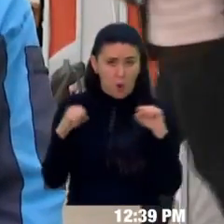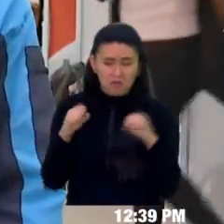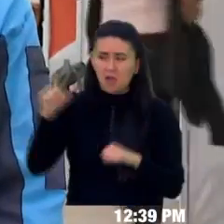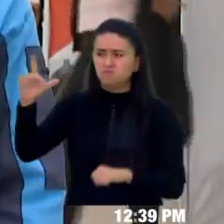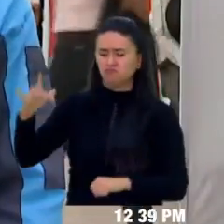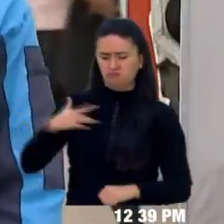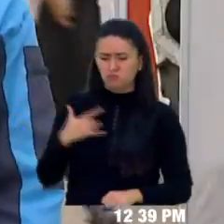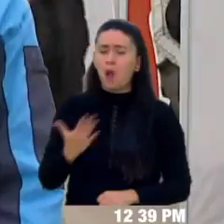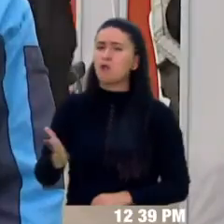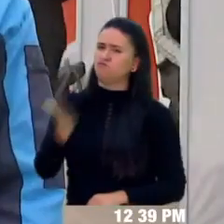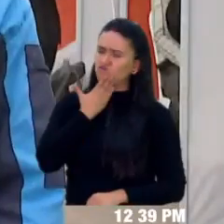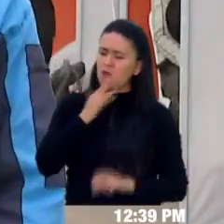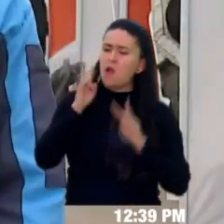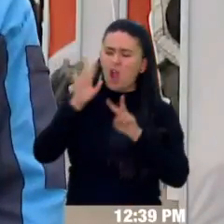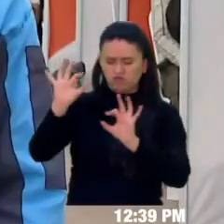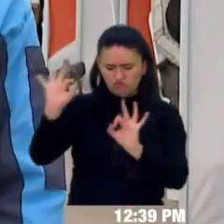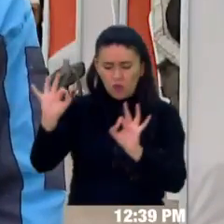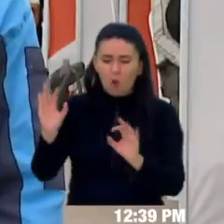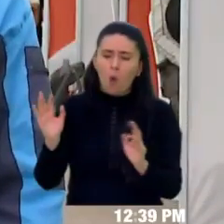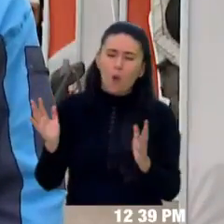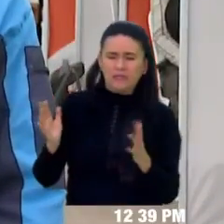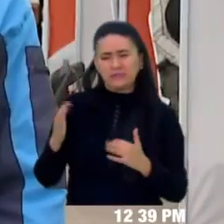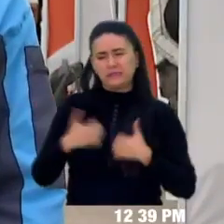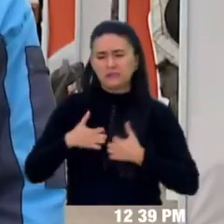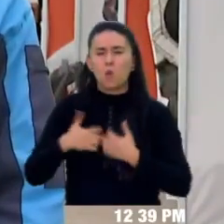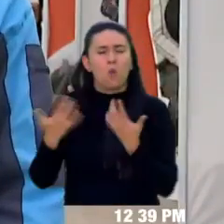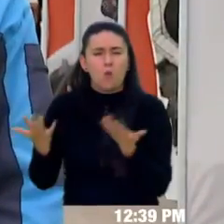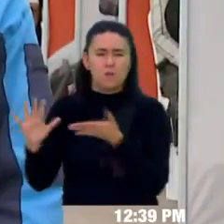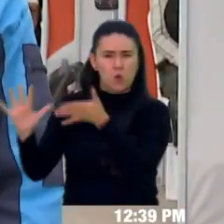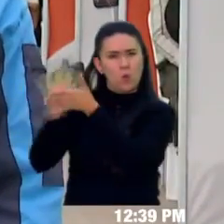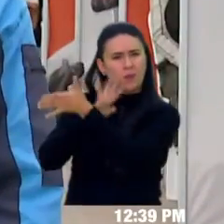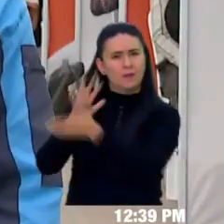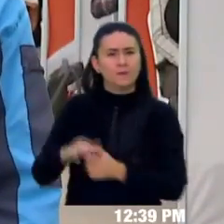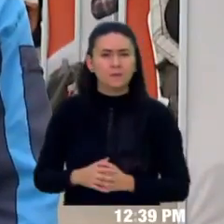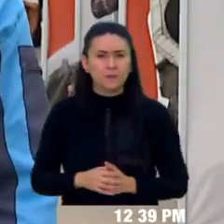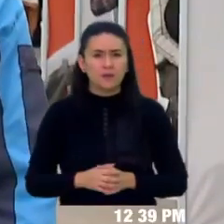¿Le gusta el balance que se ha tenido hasta el momento?